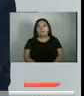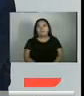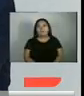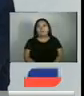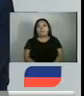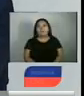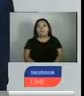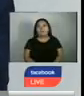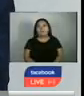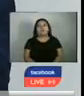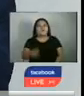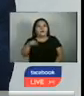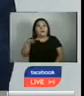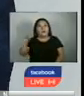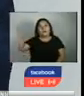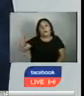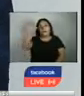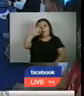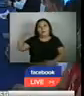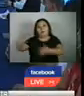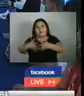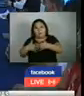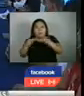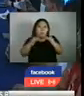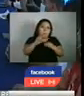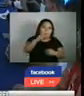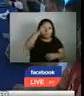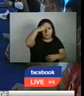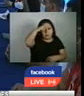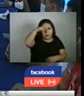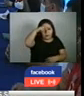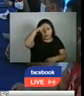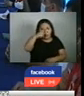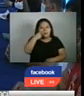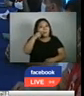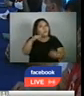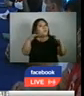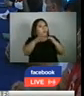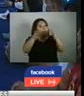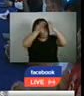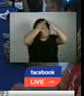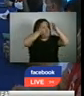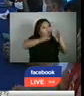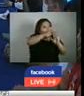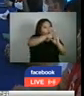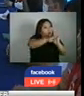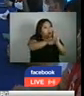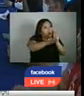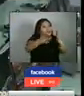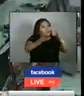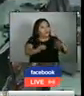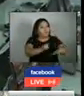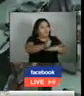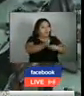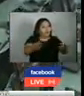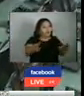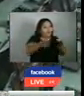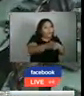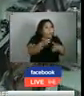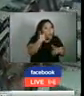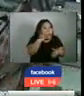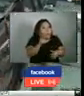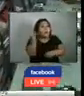que se encuentran en la zona de Estados Unidos y Golfo de México. Y como parte de estas medidas, también se hizo la instalación del Centro de Operaciones de